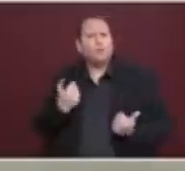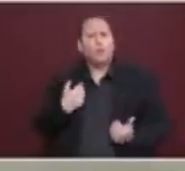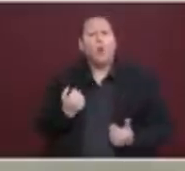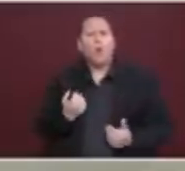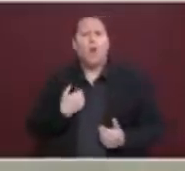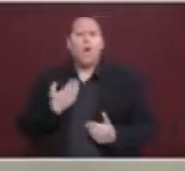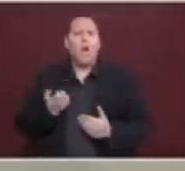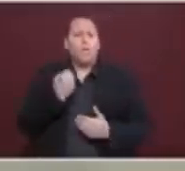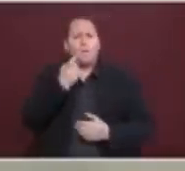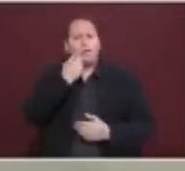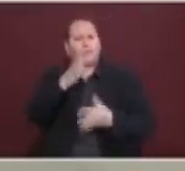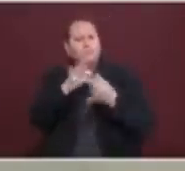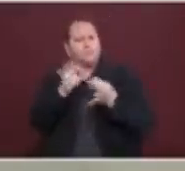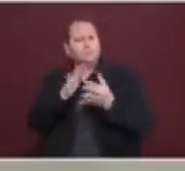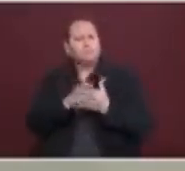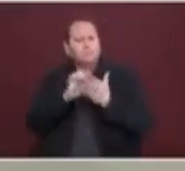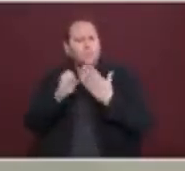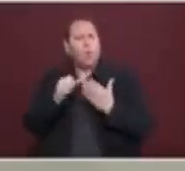hoy